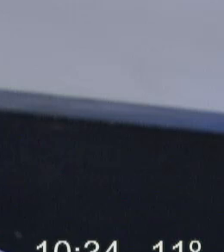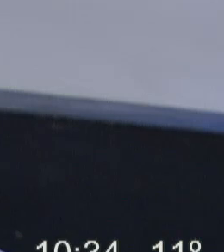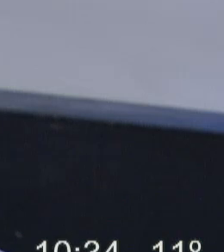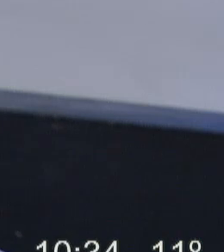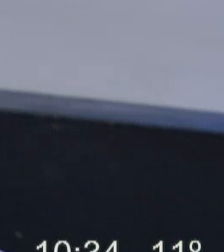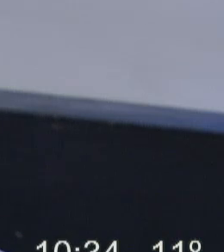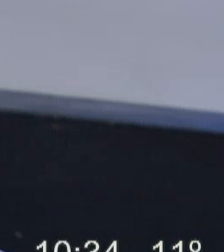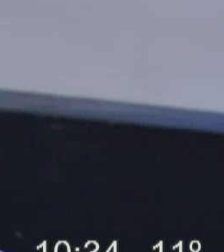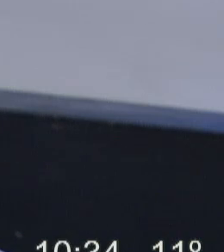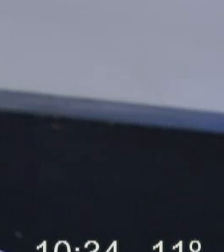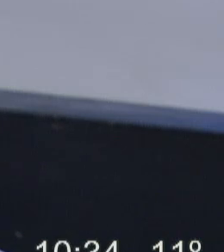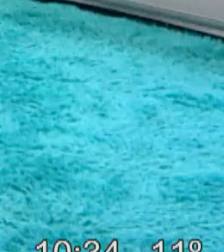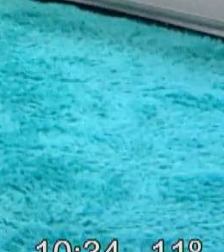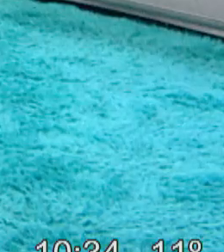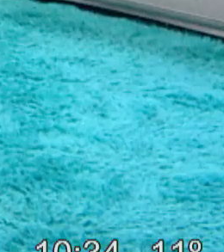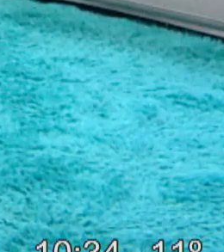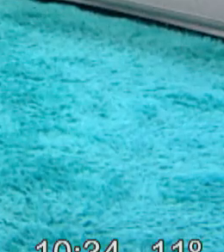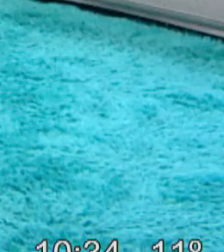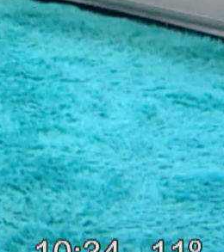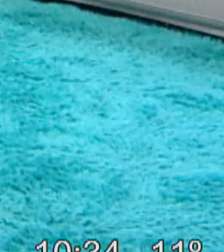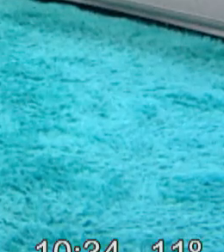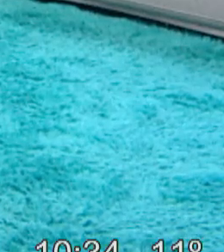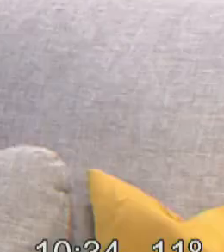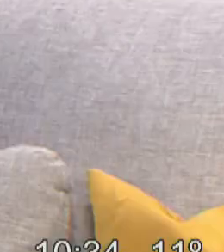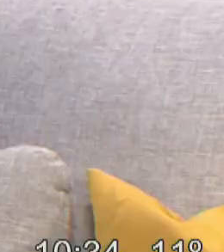preguntas. Siempre la misma.